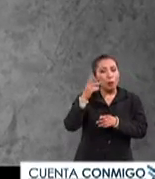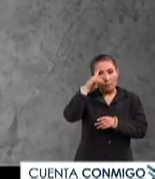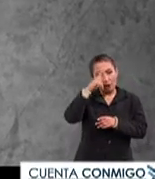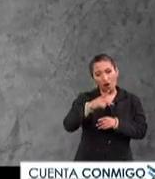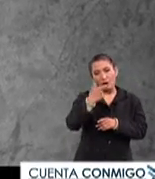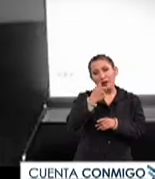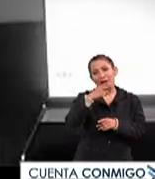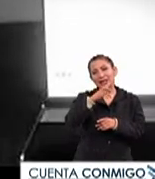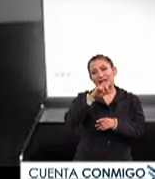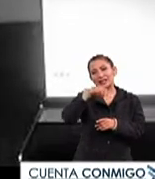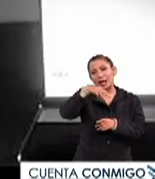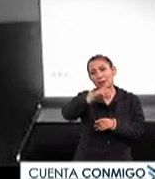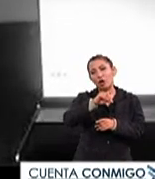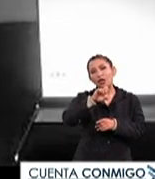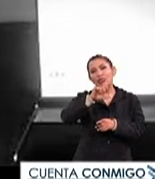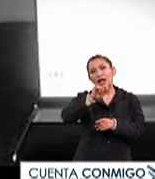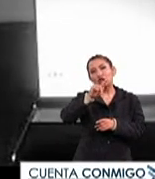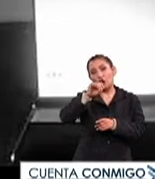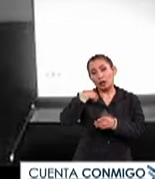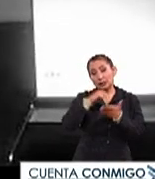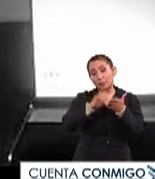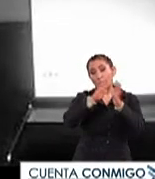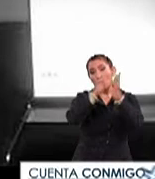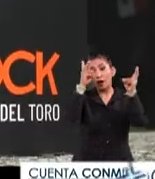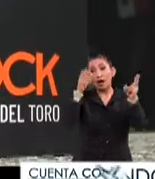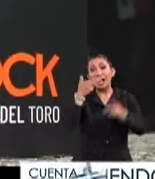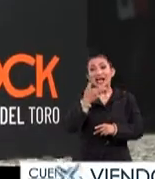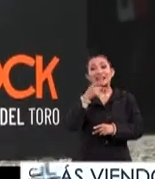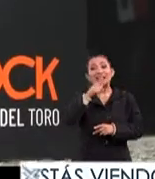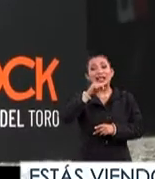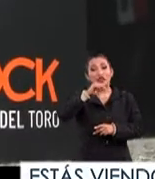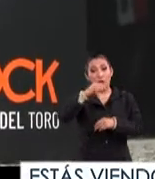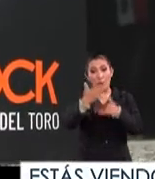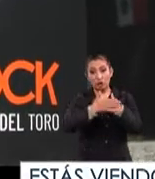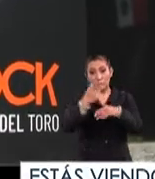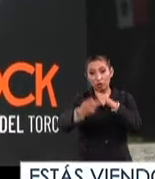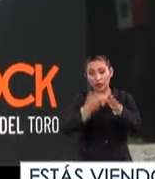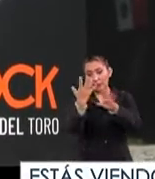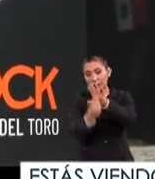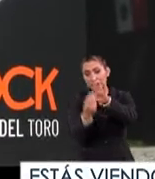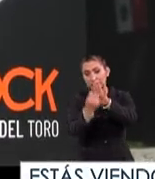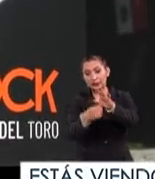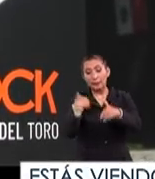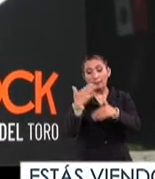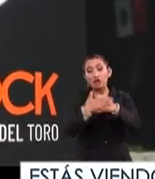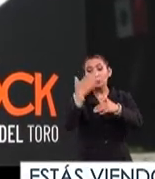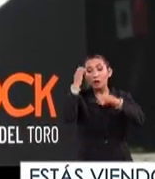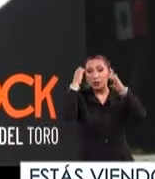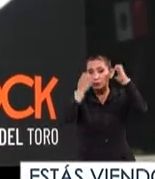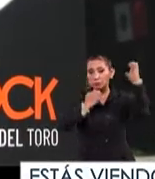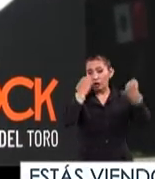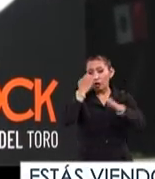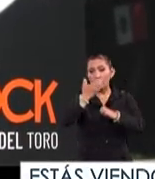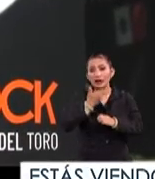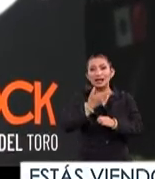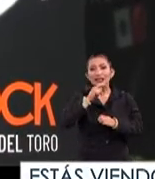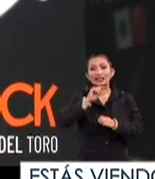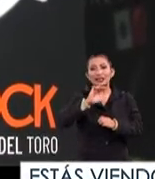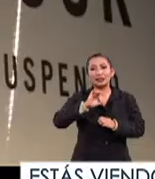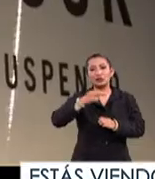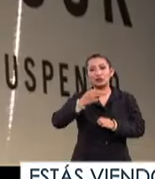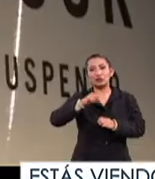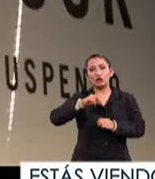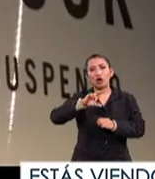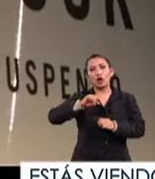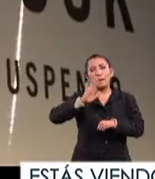el mexicano Guillermo del Toro, quien escribió el libro Hitchcock, que será reeditado en el marco de la exposición Hitchcock más allá